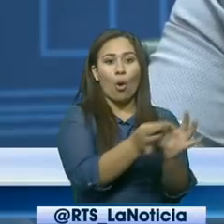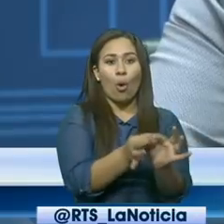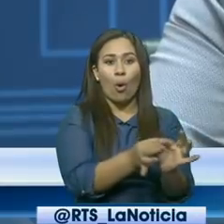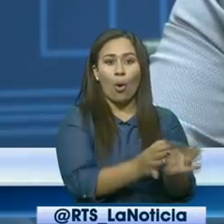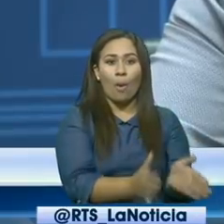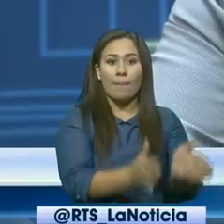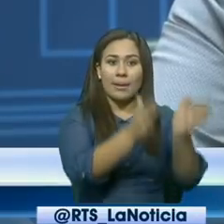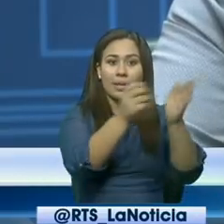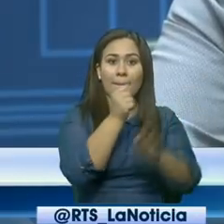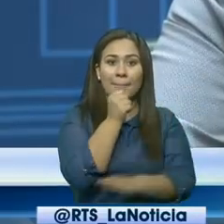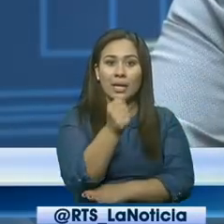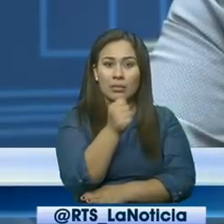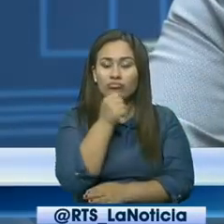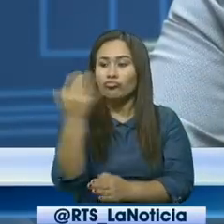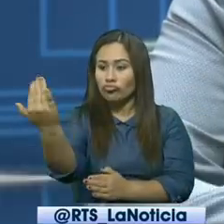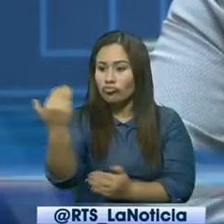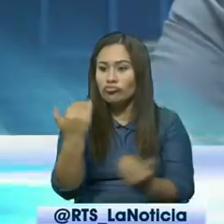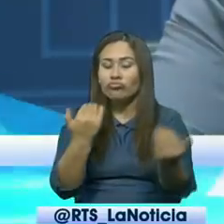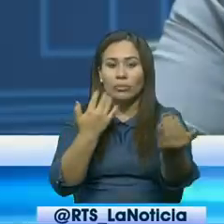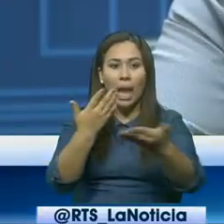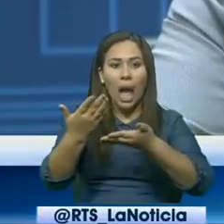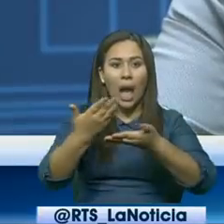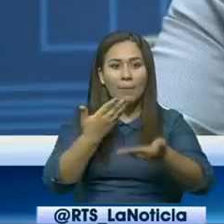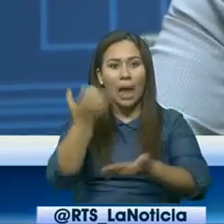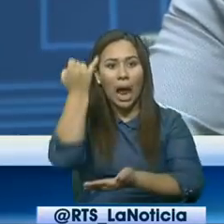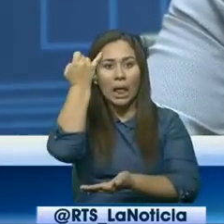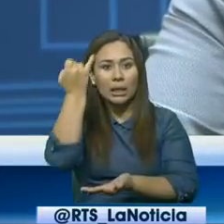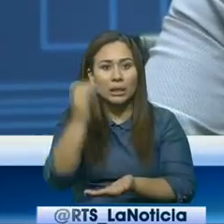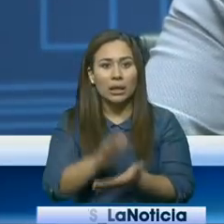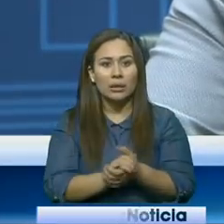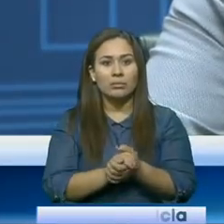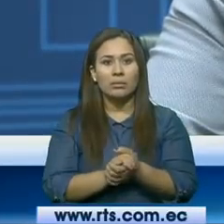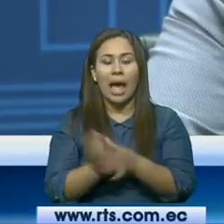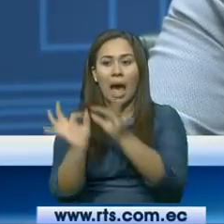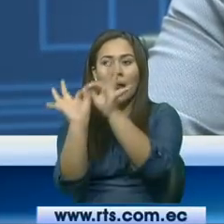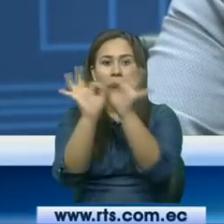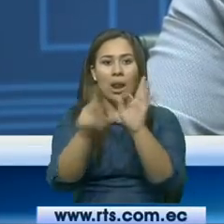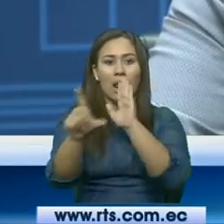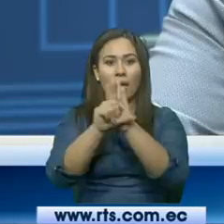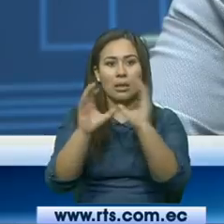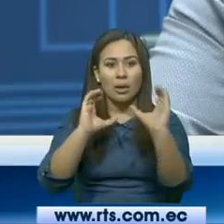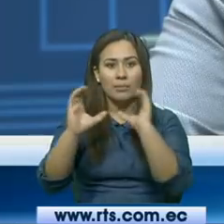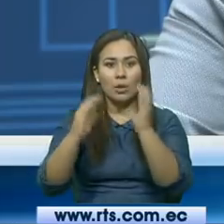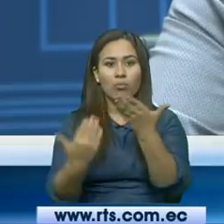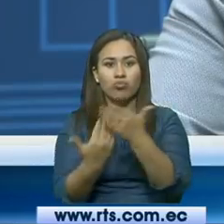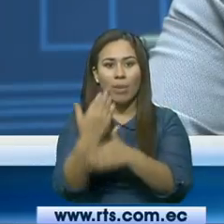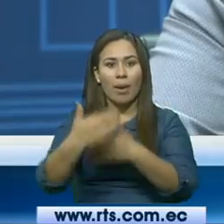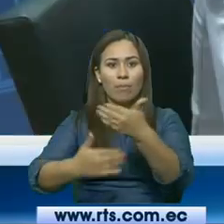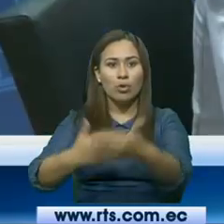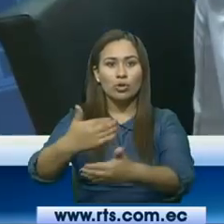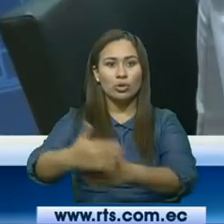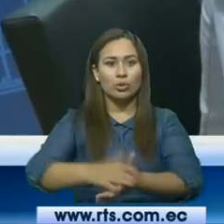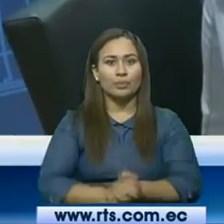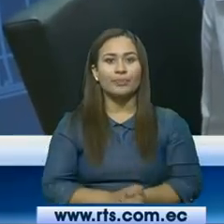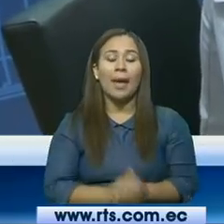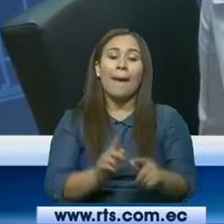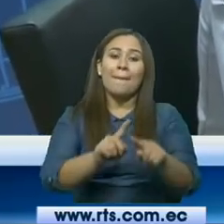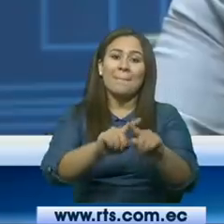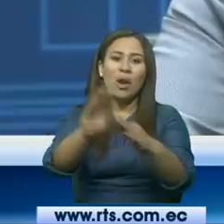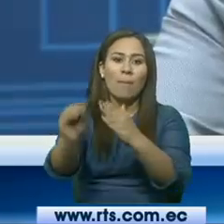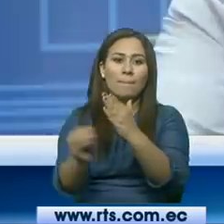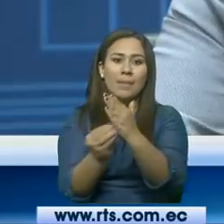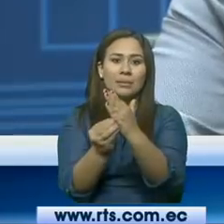quito haciendo una propuesta de algunas reformas que existieran el proceso de ley de comunicación era uno más